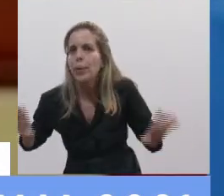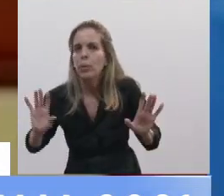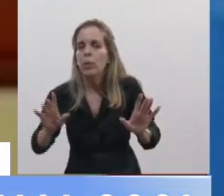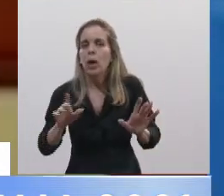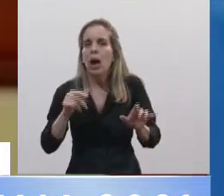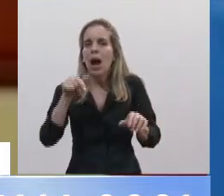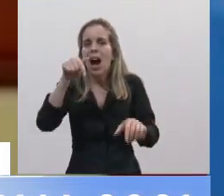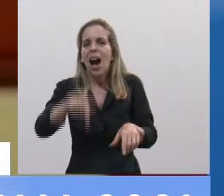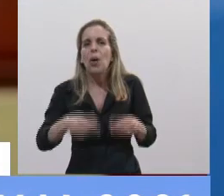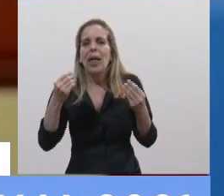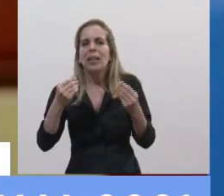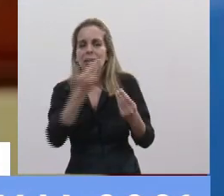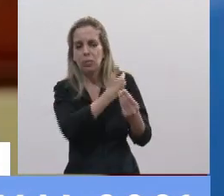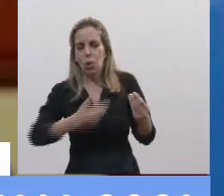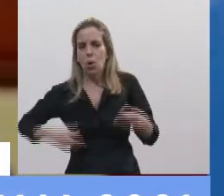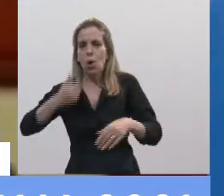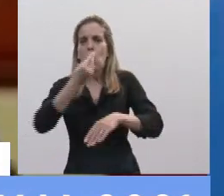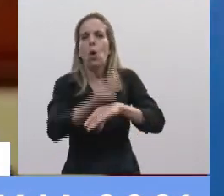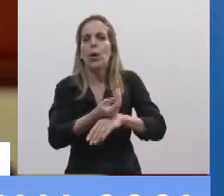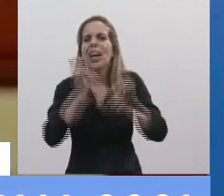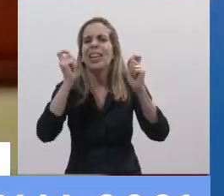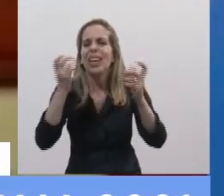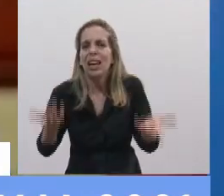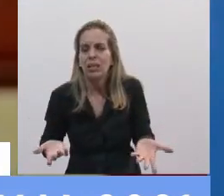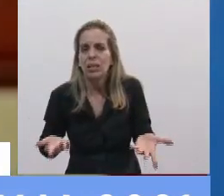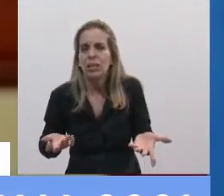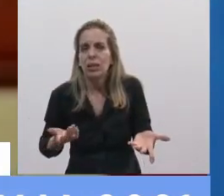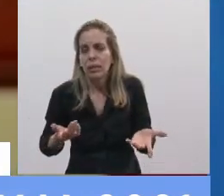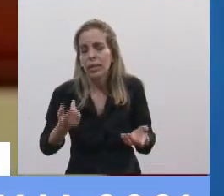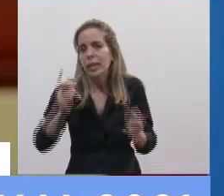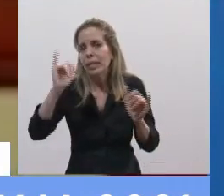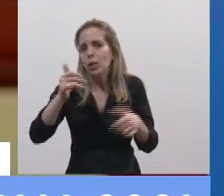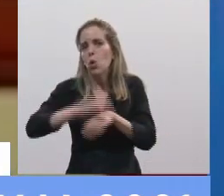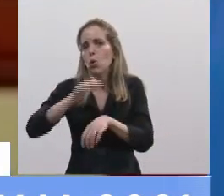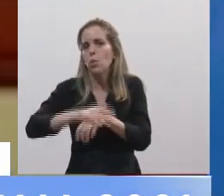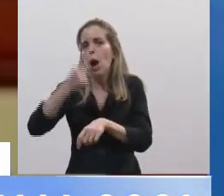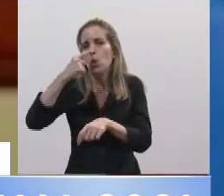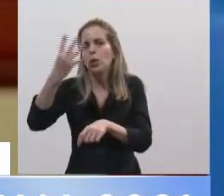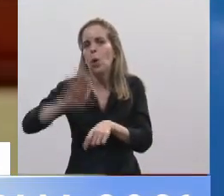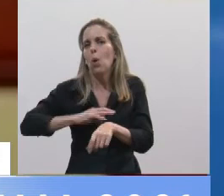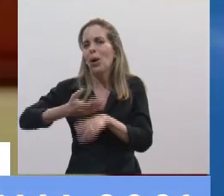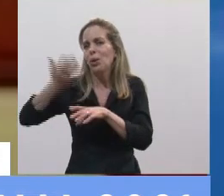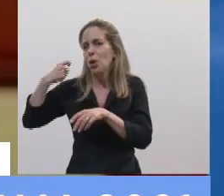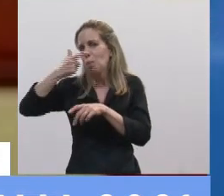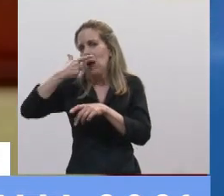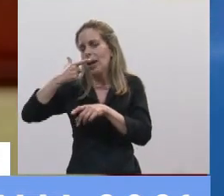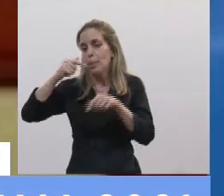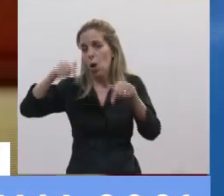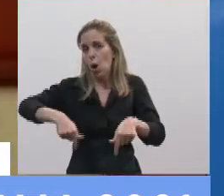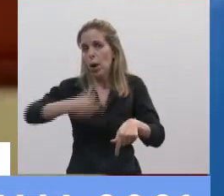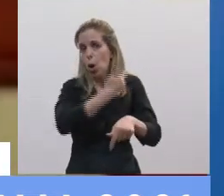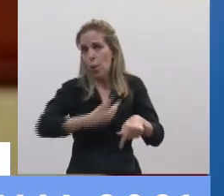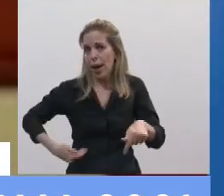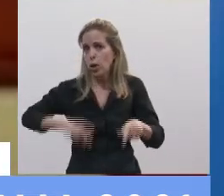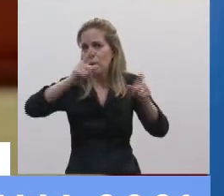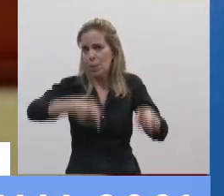especialistas en resolver las crisis. Las crisis que dejó el gobierno de los 4 años anteriores, pero la mayoría de los funcionarios también son protagonistas de un